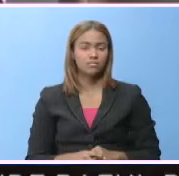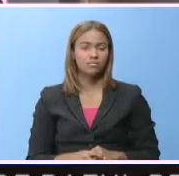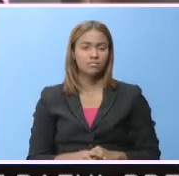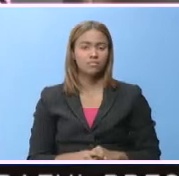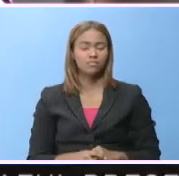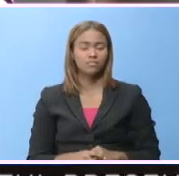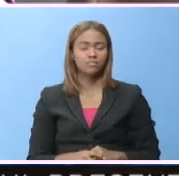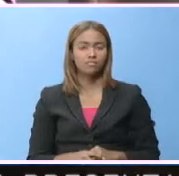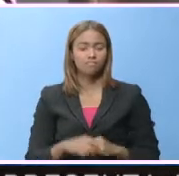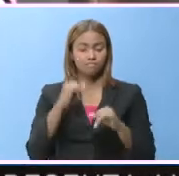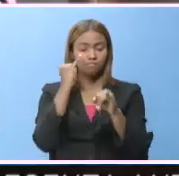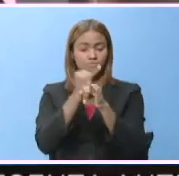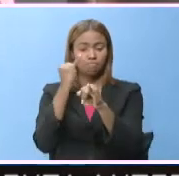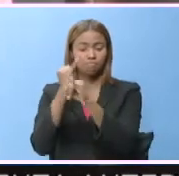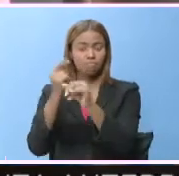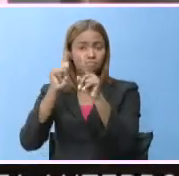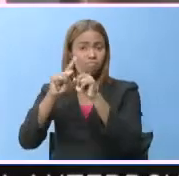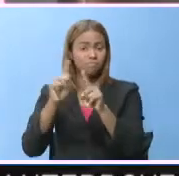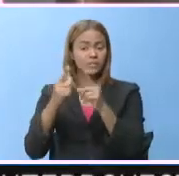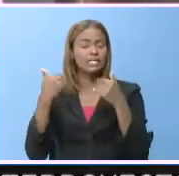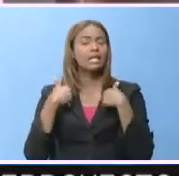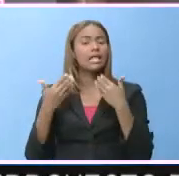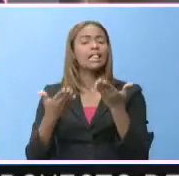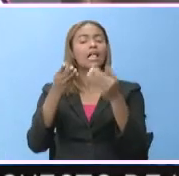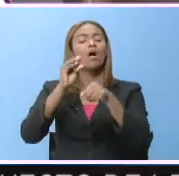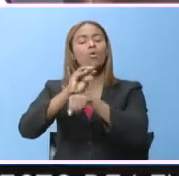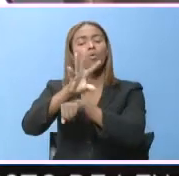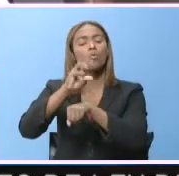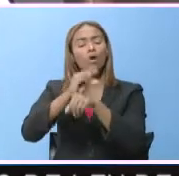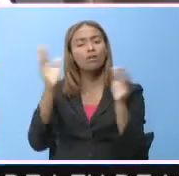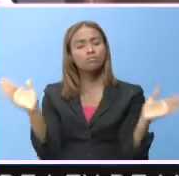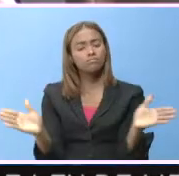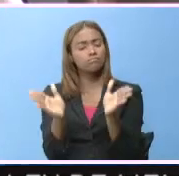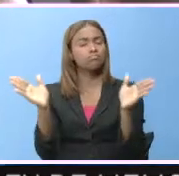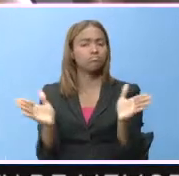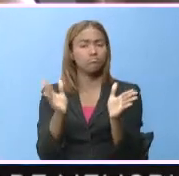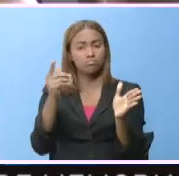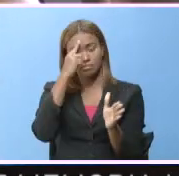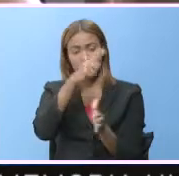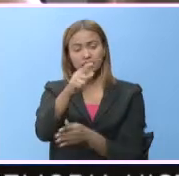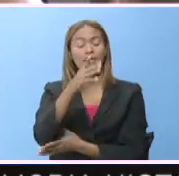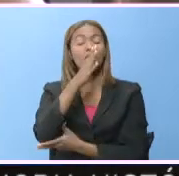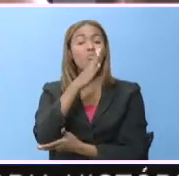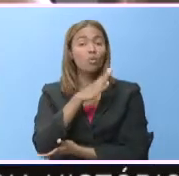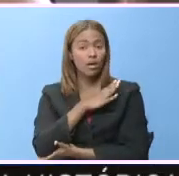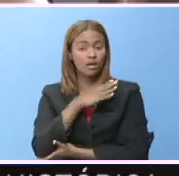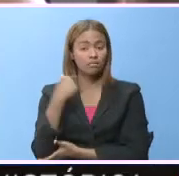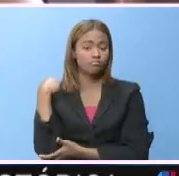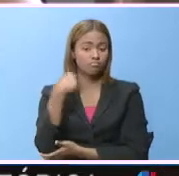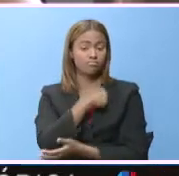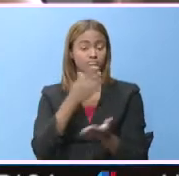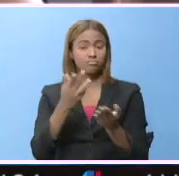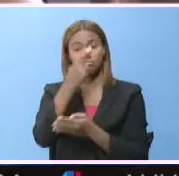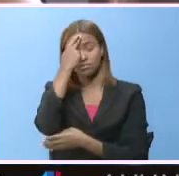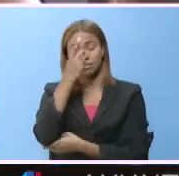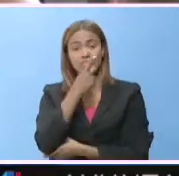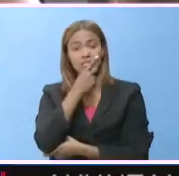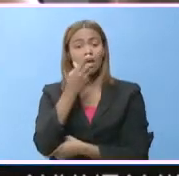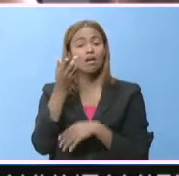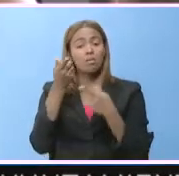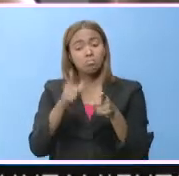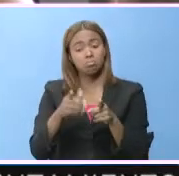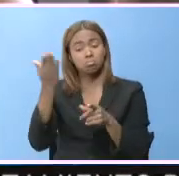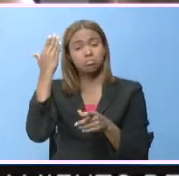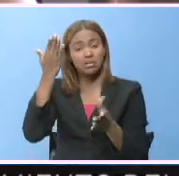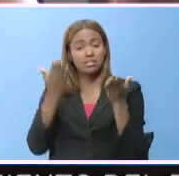La institución es llevar un mensaje de aliento a las damas de nuestro país que han sido afectadas